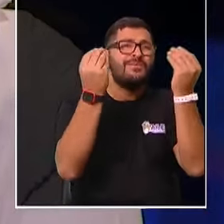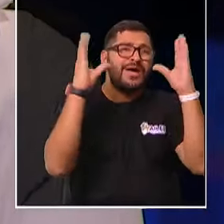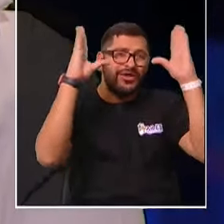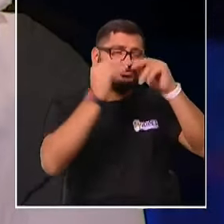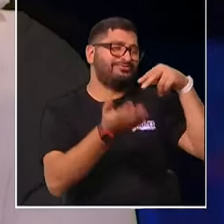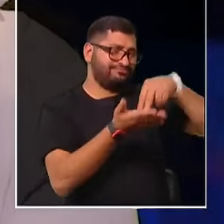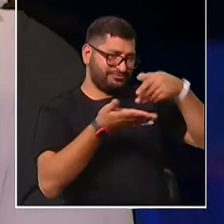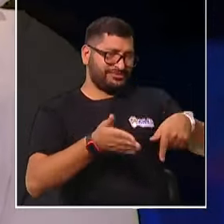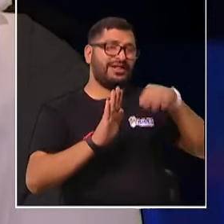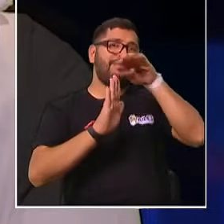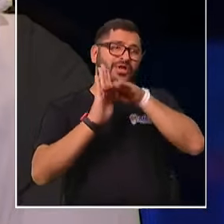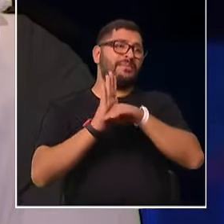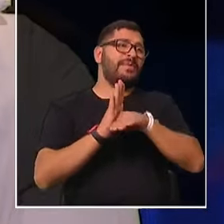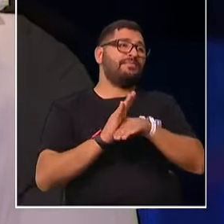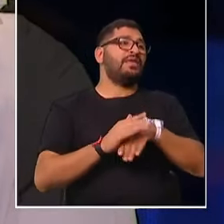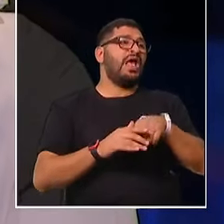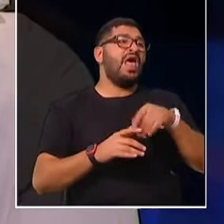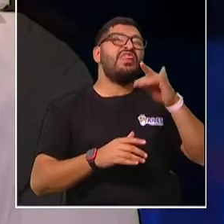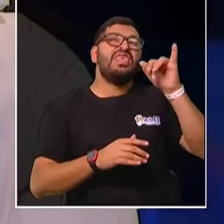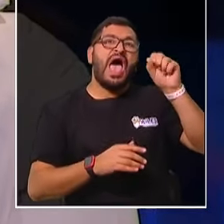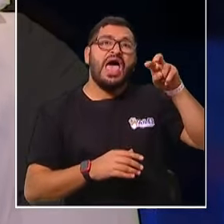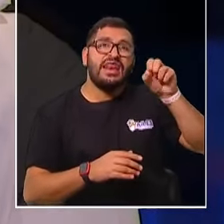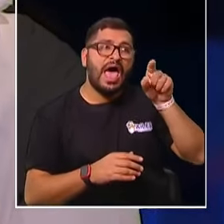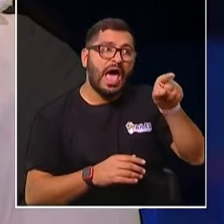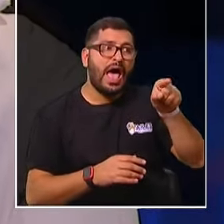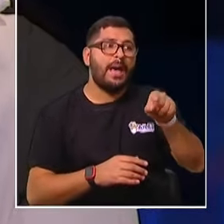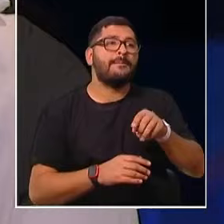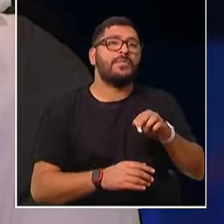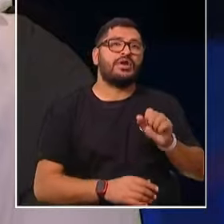programa. Diana, Pancho,